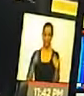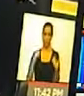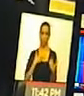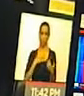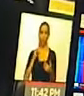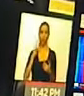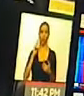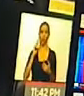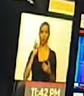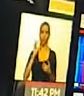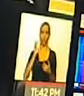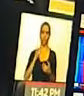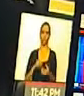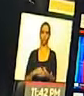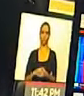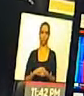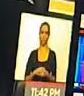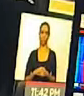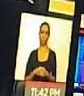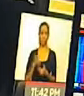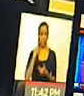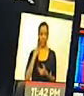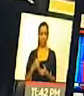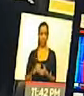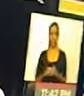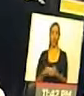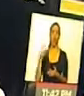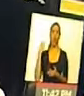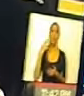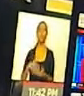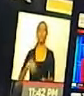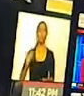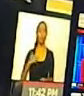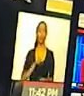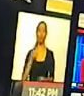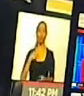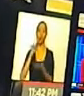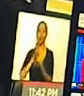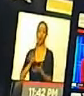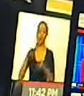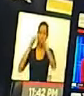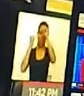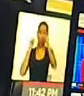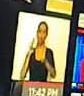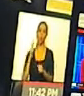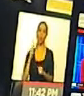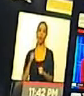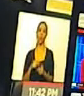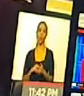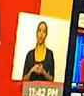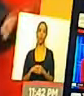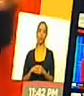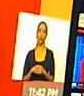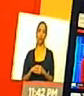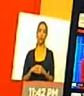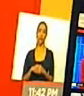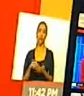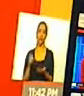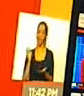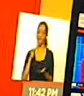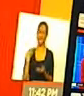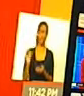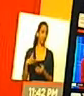Duque. Mira, Colombia está en arrecho que no ha destituido al embajador de Uruguay, de Colombia. Ey, Uruguay. Le echaron tierra al asunto, no